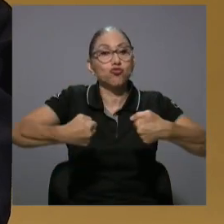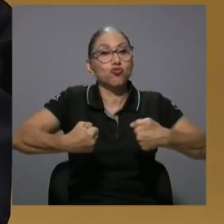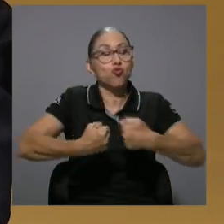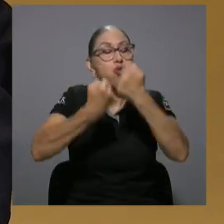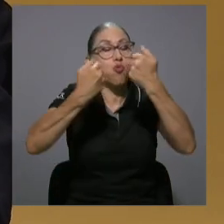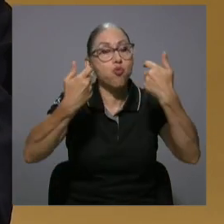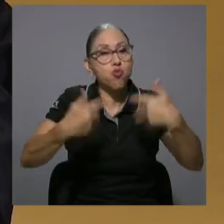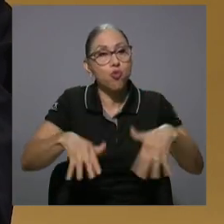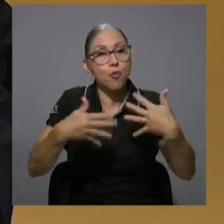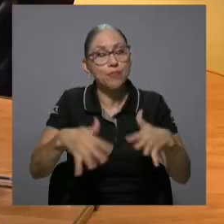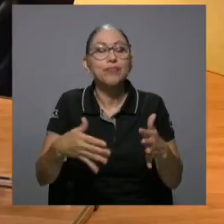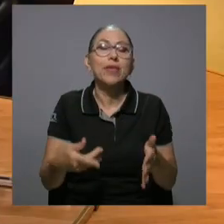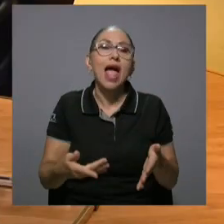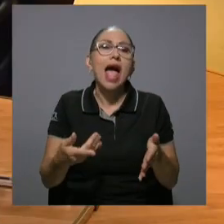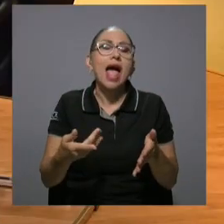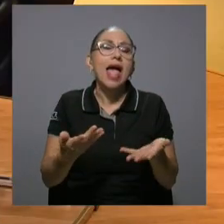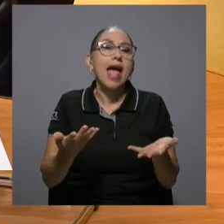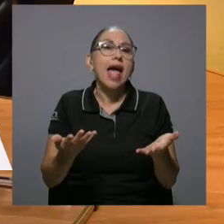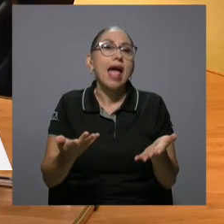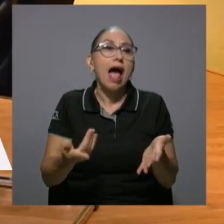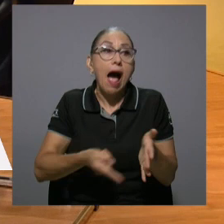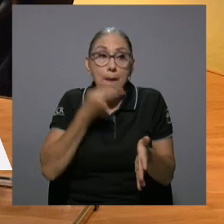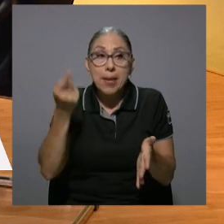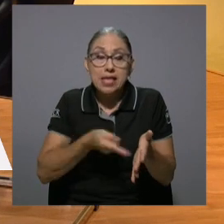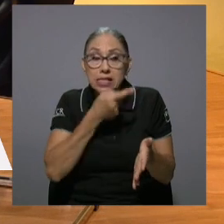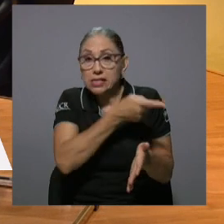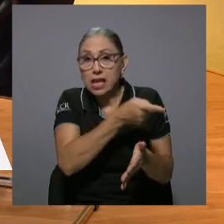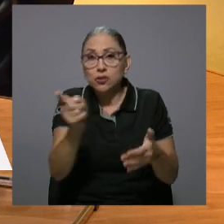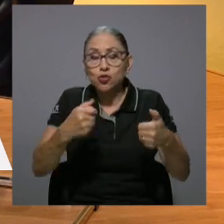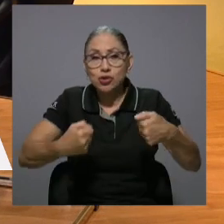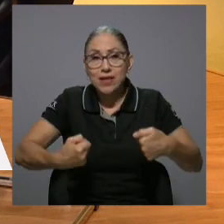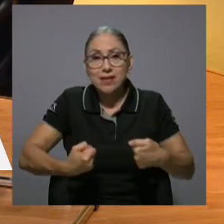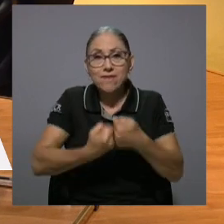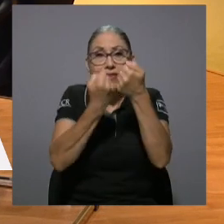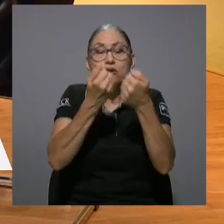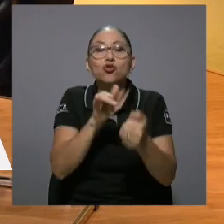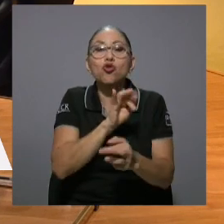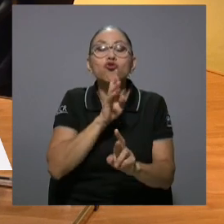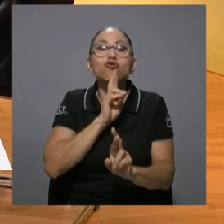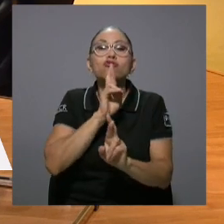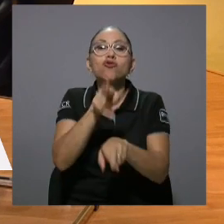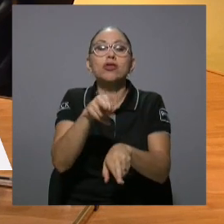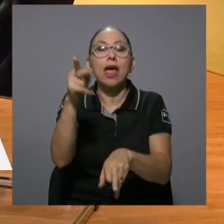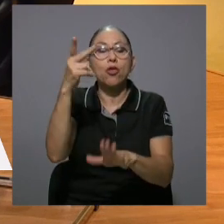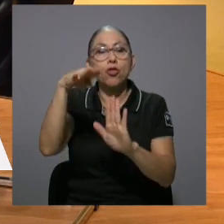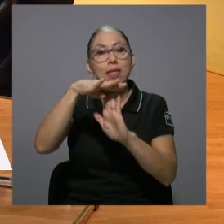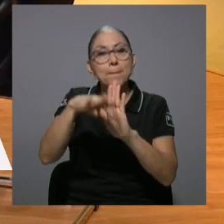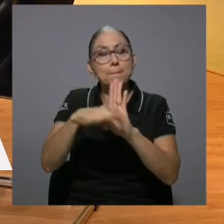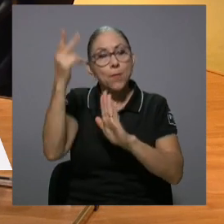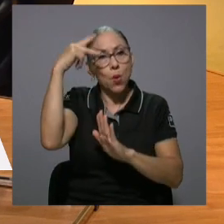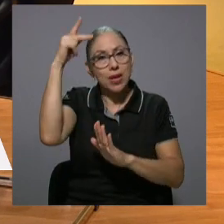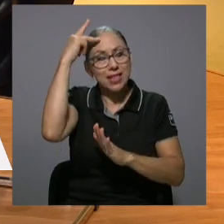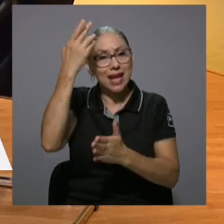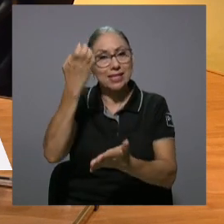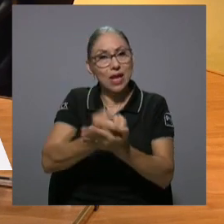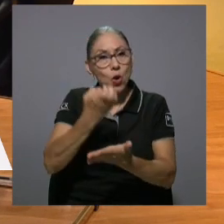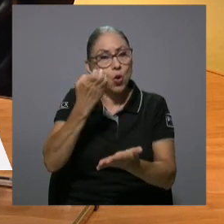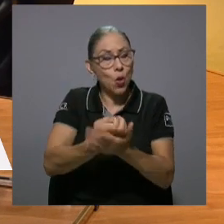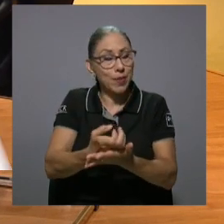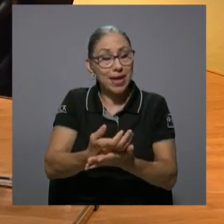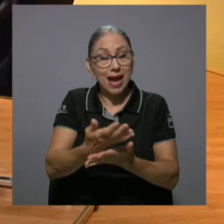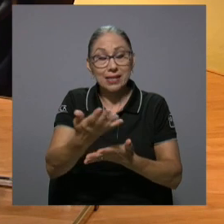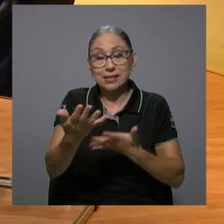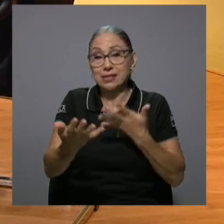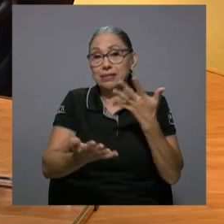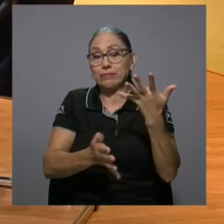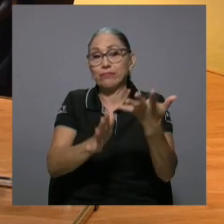En algunos casos son desafíos producto de políticas económicas totalmente desquiciadas, como